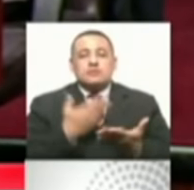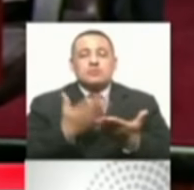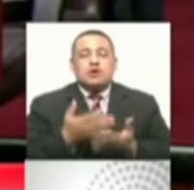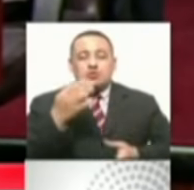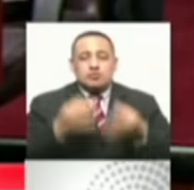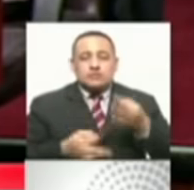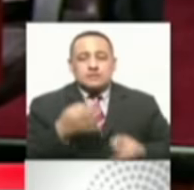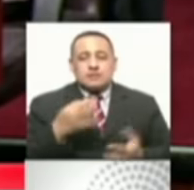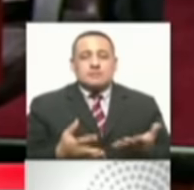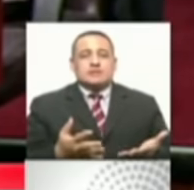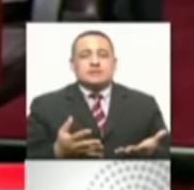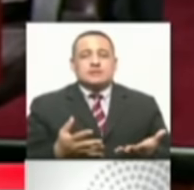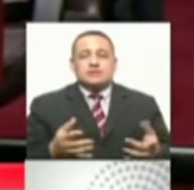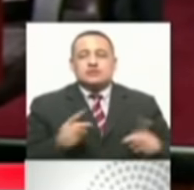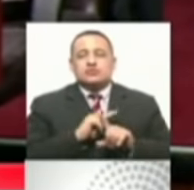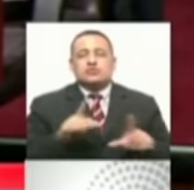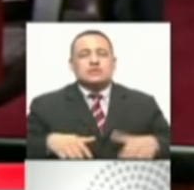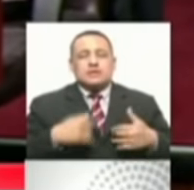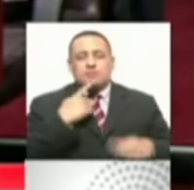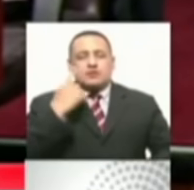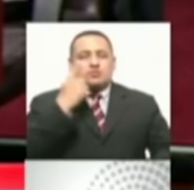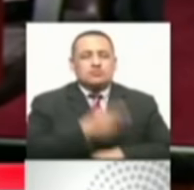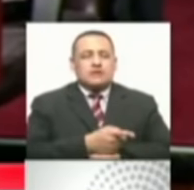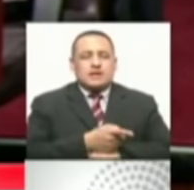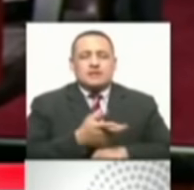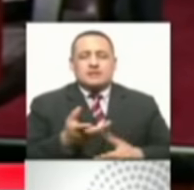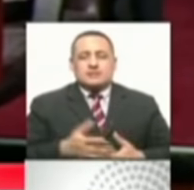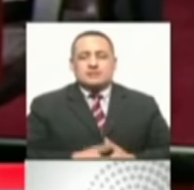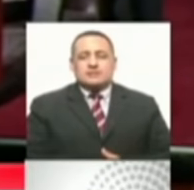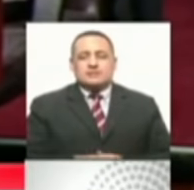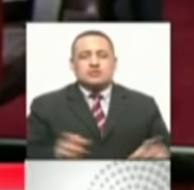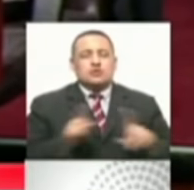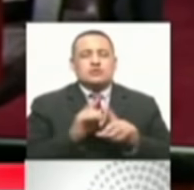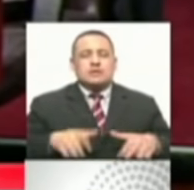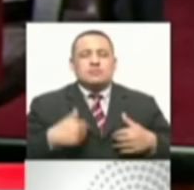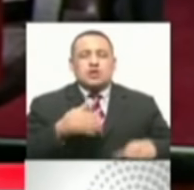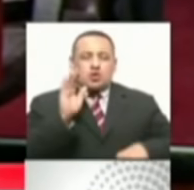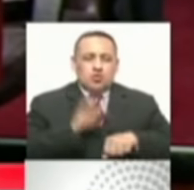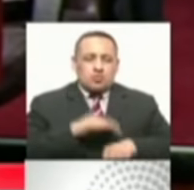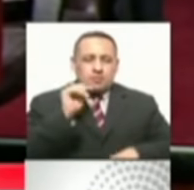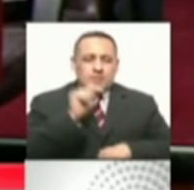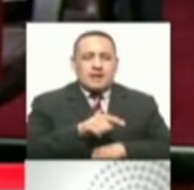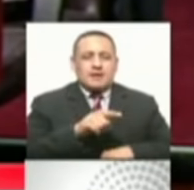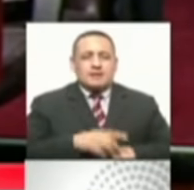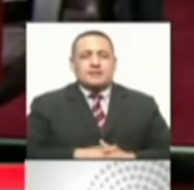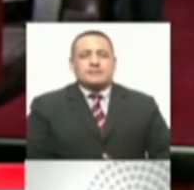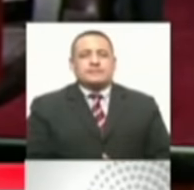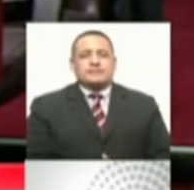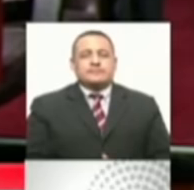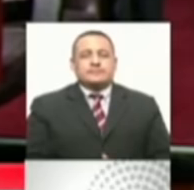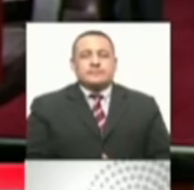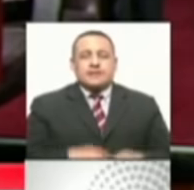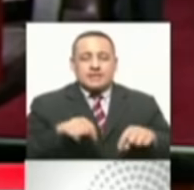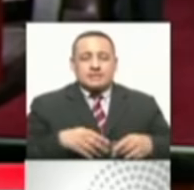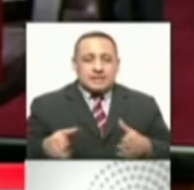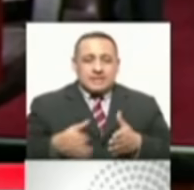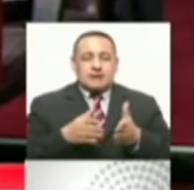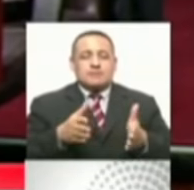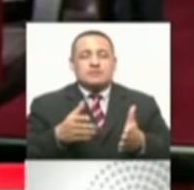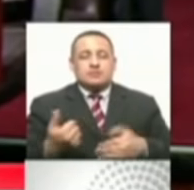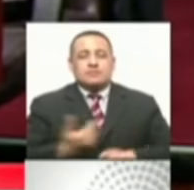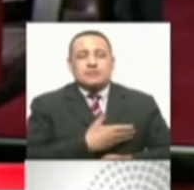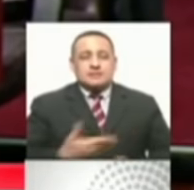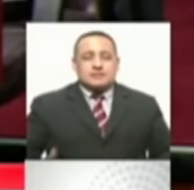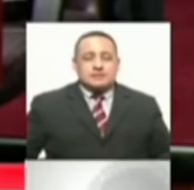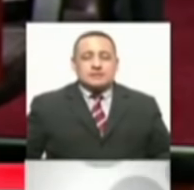se ha presentado para que se vaya al voto. Tiene 42 firmas. Exacto, sí, no cumpliría con lo necesario,